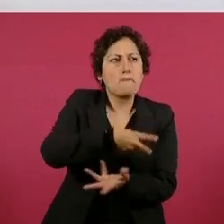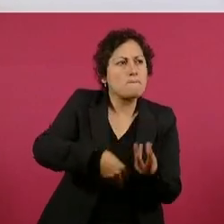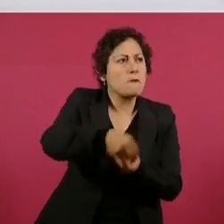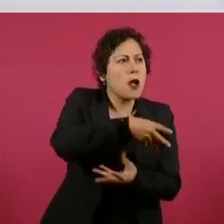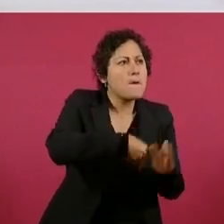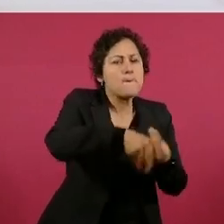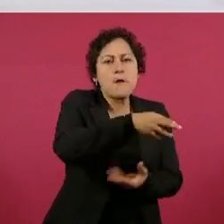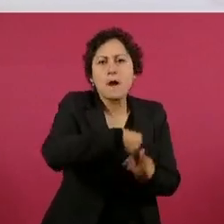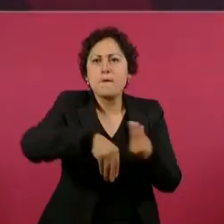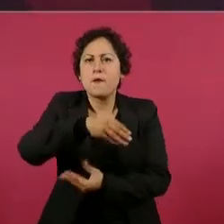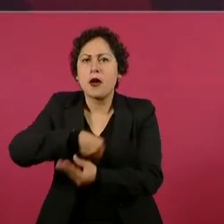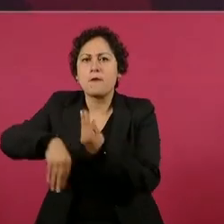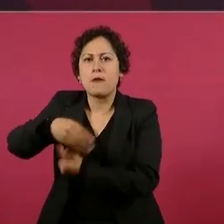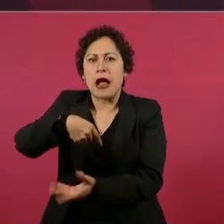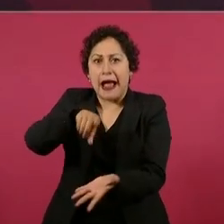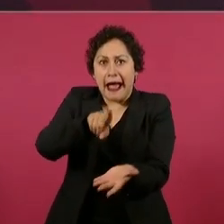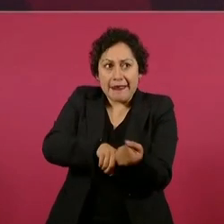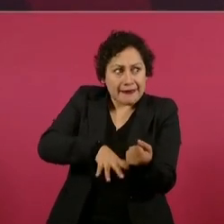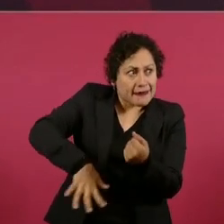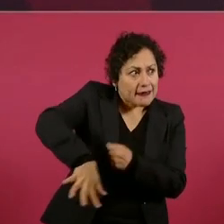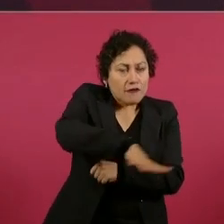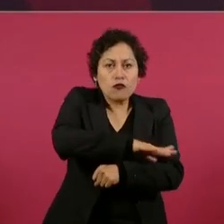que se fortalezca el mercado interno.